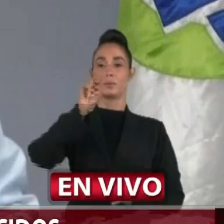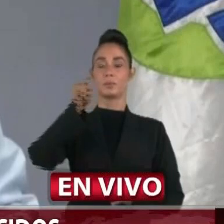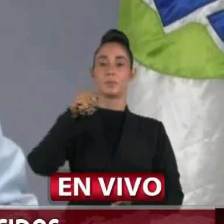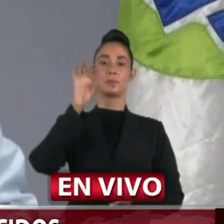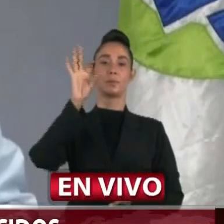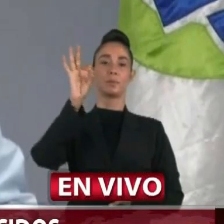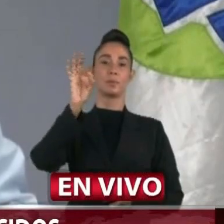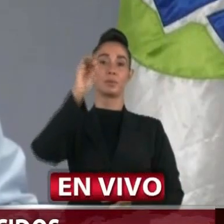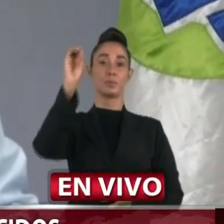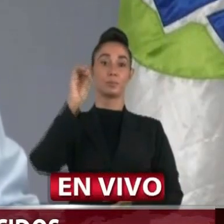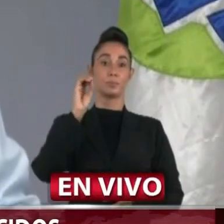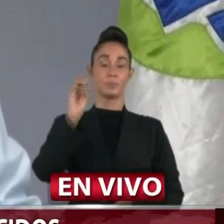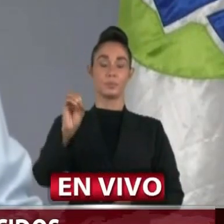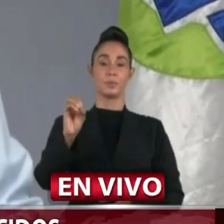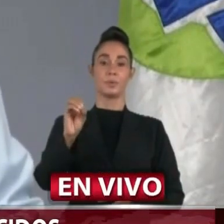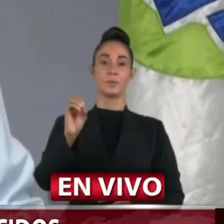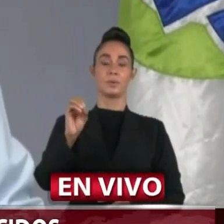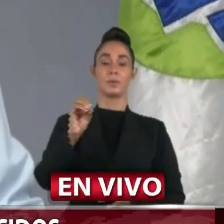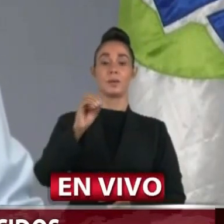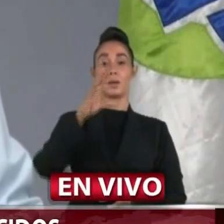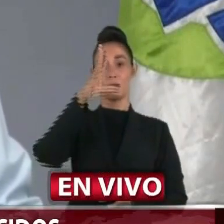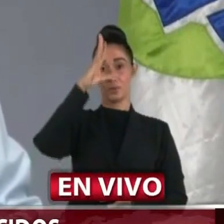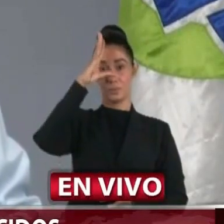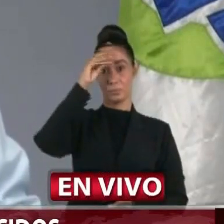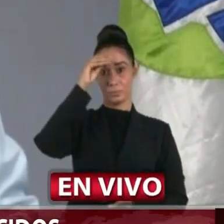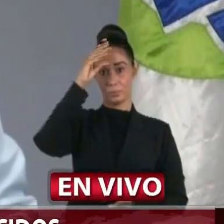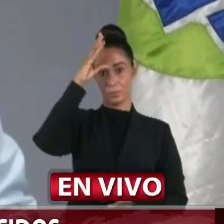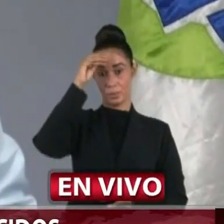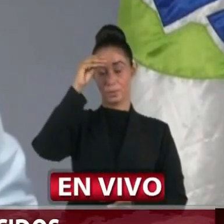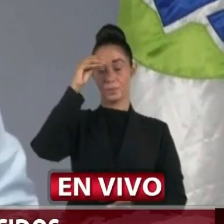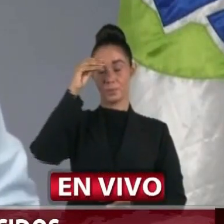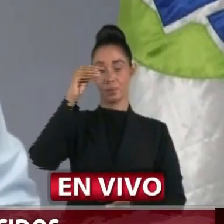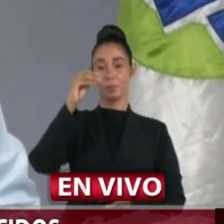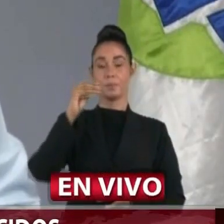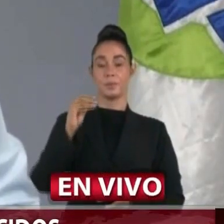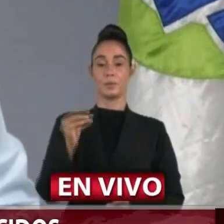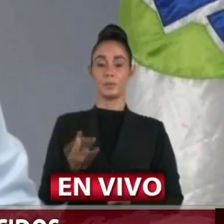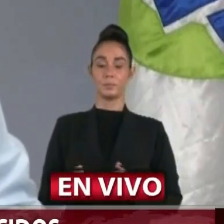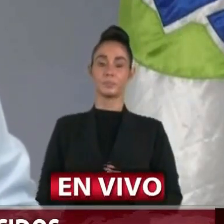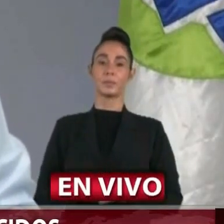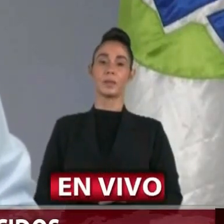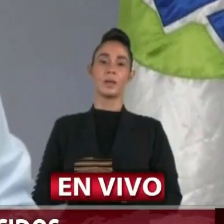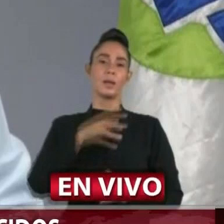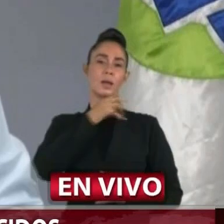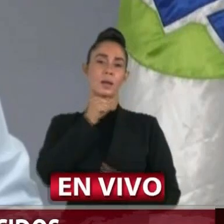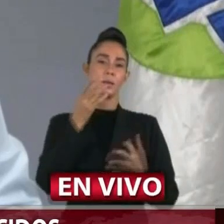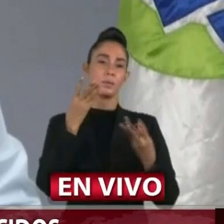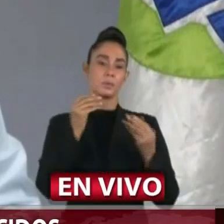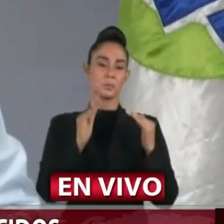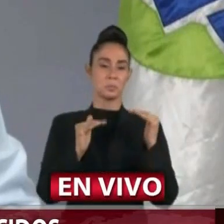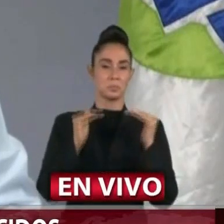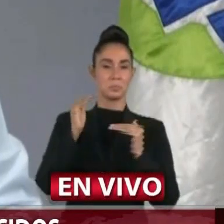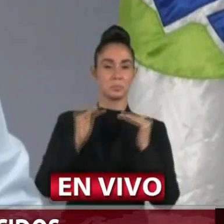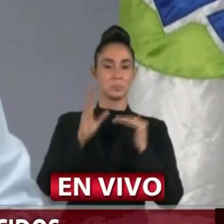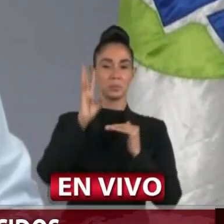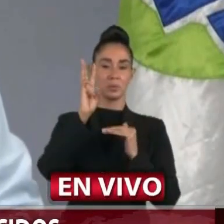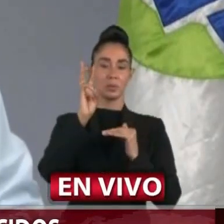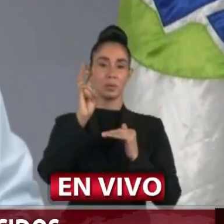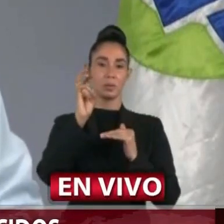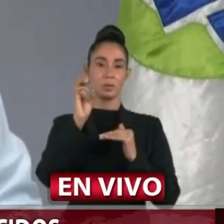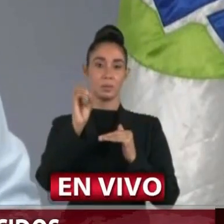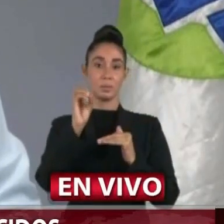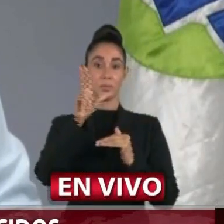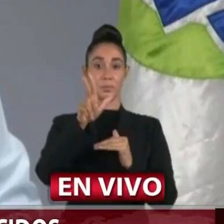53.9% corresponden al sexo masculino y la mediana de edad sigue en